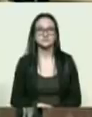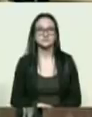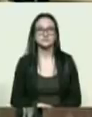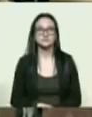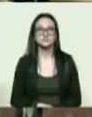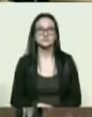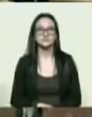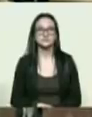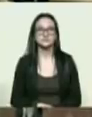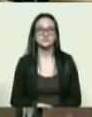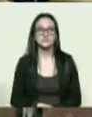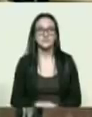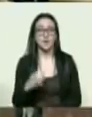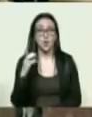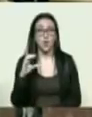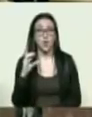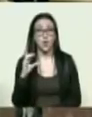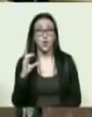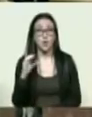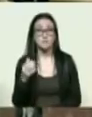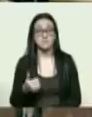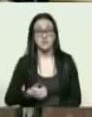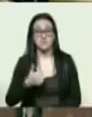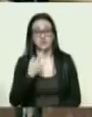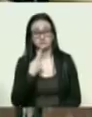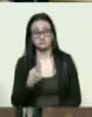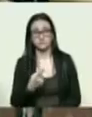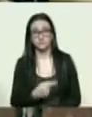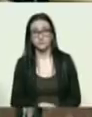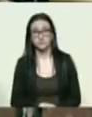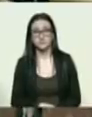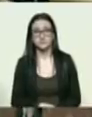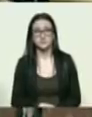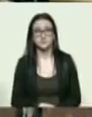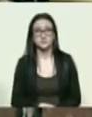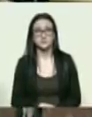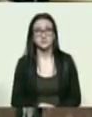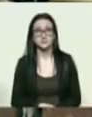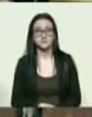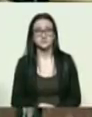De Colombia inclusive tengo que decir más, Jorge Gestoso.